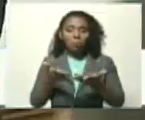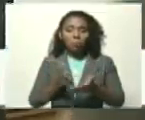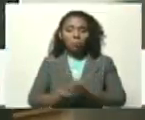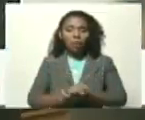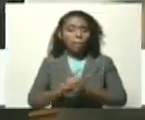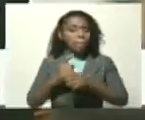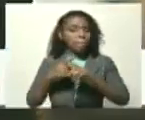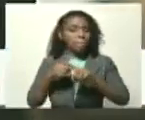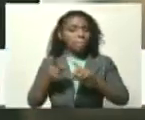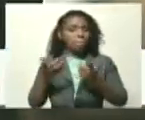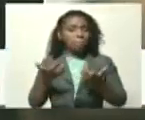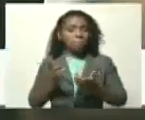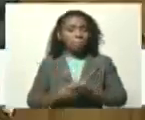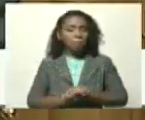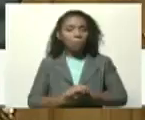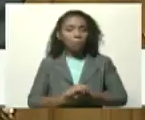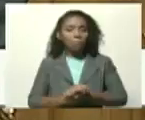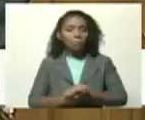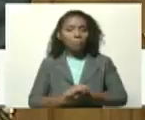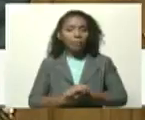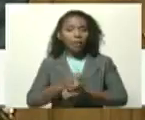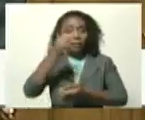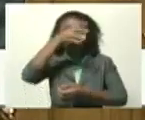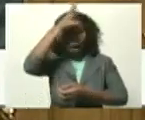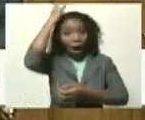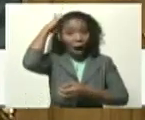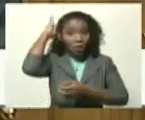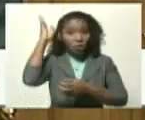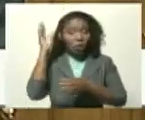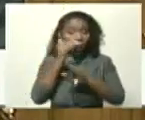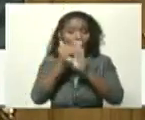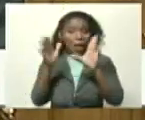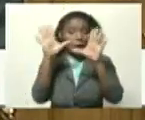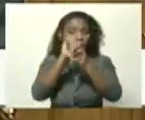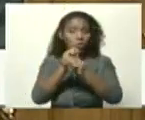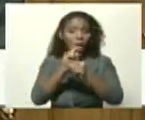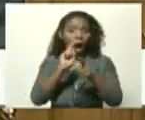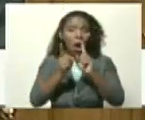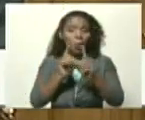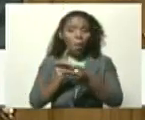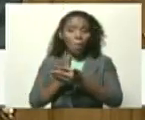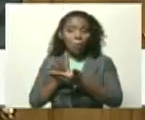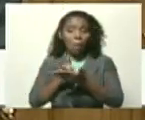Pero entre gallos y medianoche hubo varios despidos.